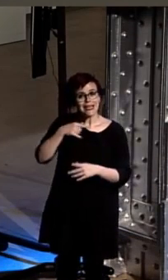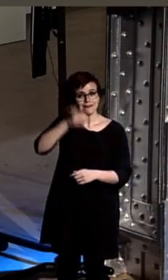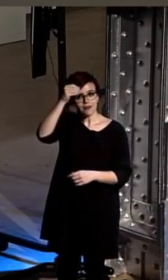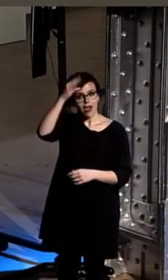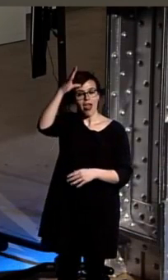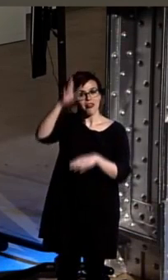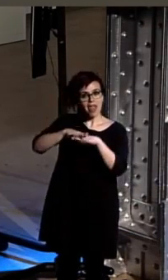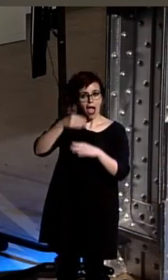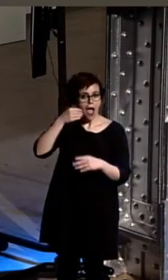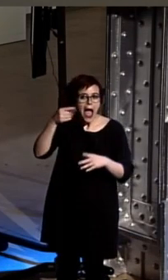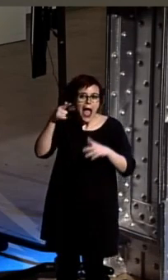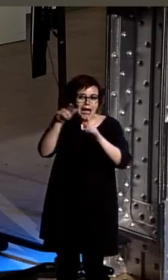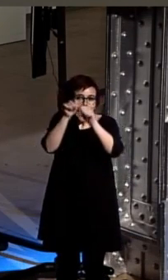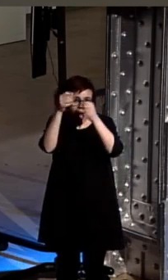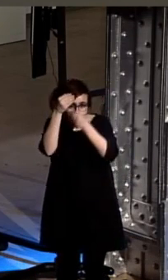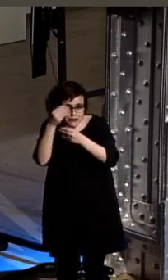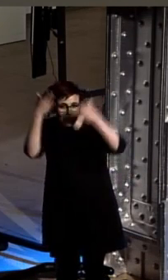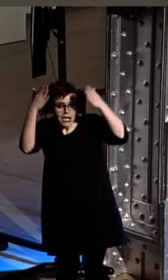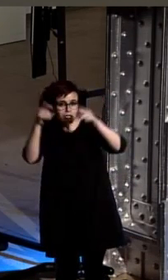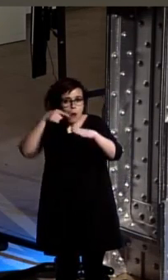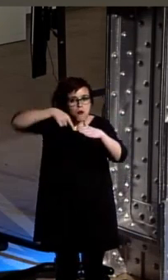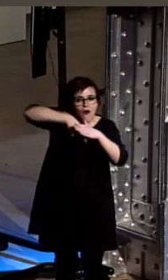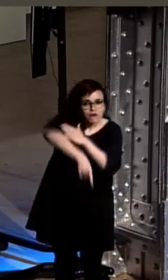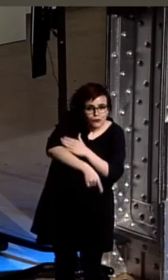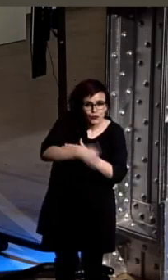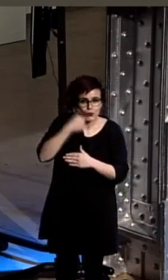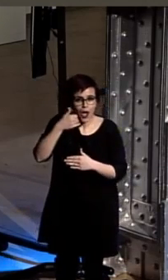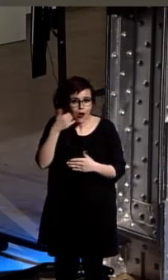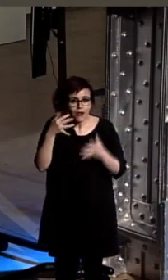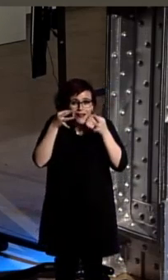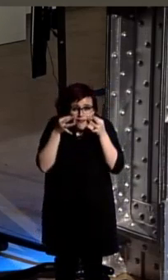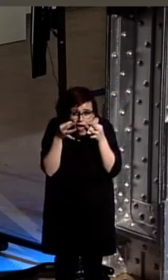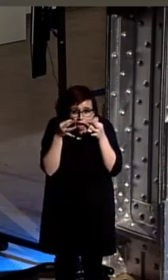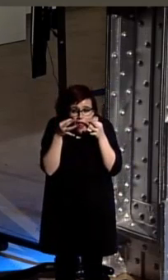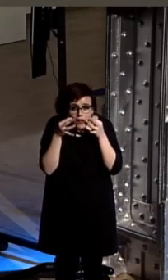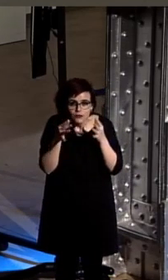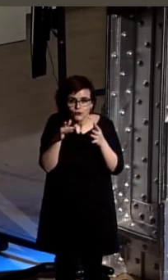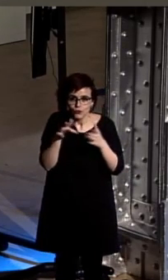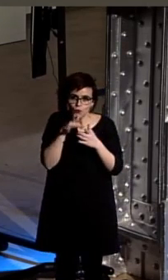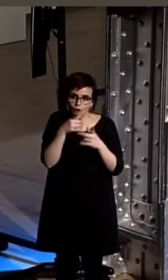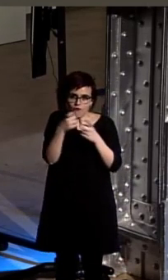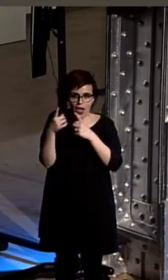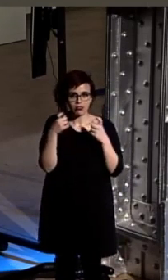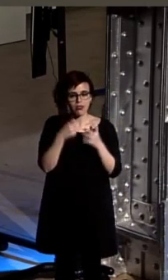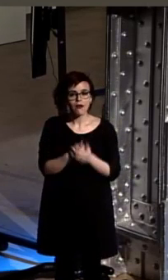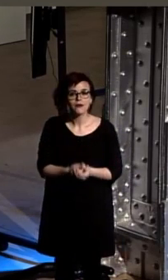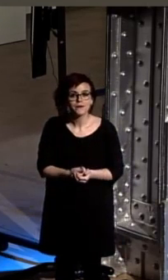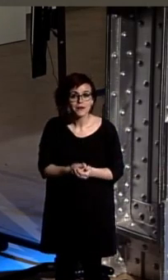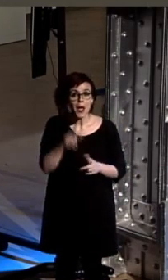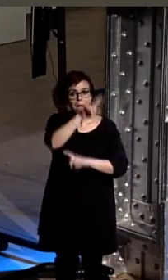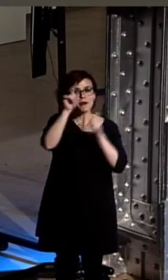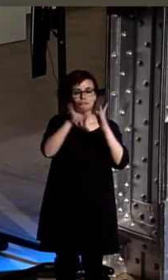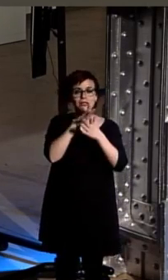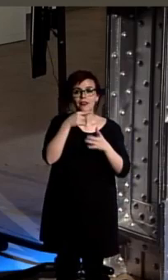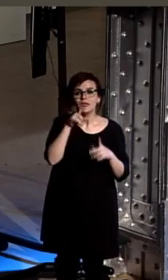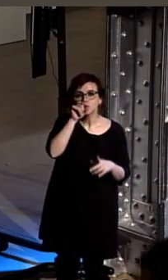abstractas, profundas, pero que no emulan, no cometen los errores y no tienen los vicios y las idiosincrasias del pensamiento humano. Pregunta de Twitter para Kevin